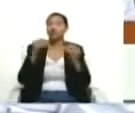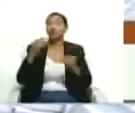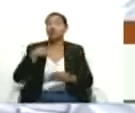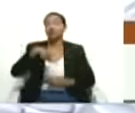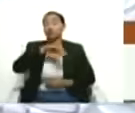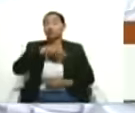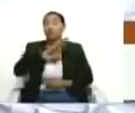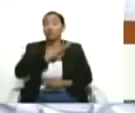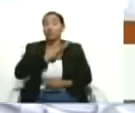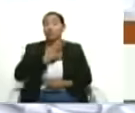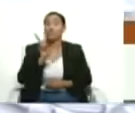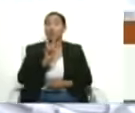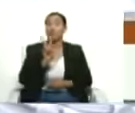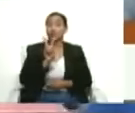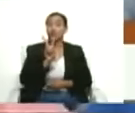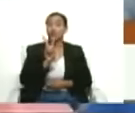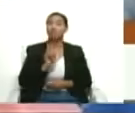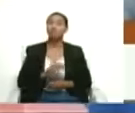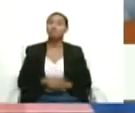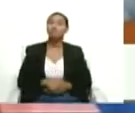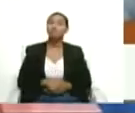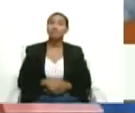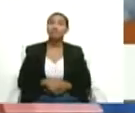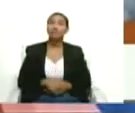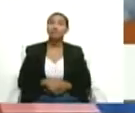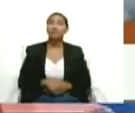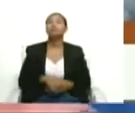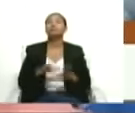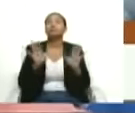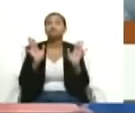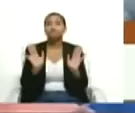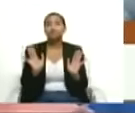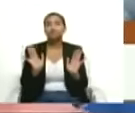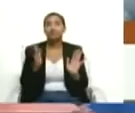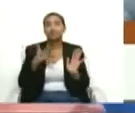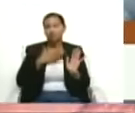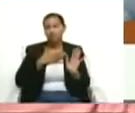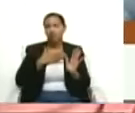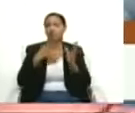nosotras. Así que yo les